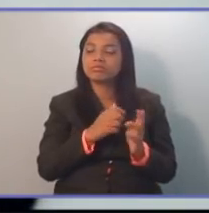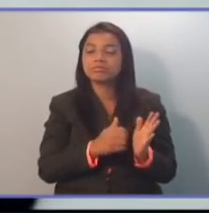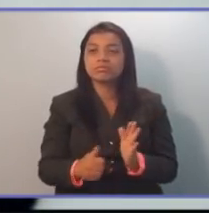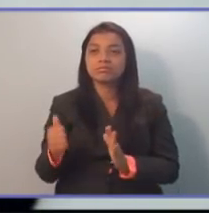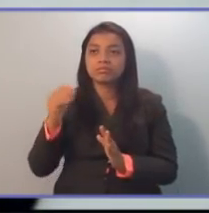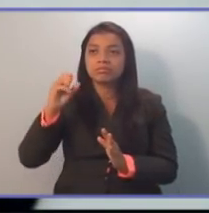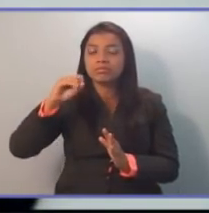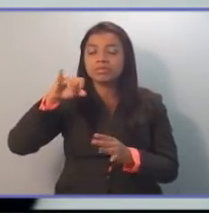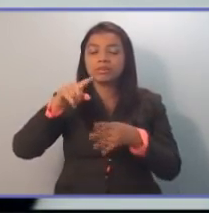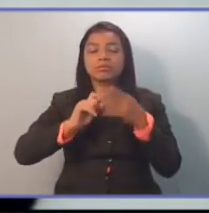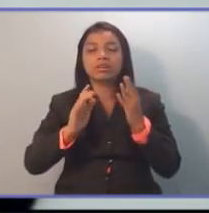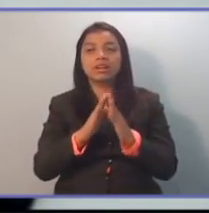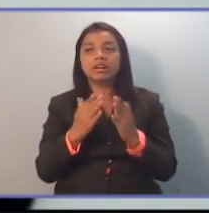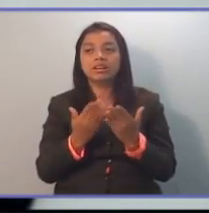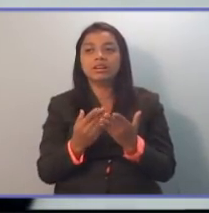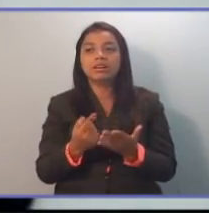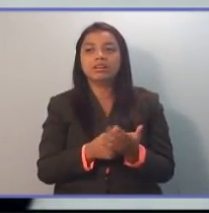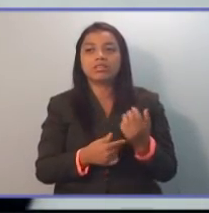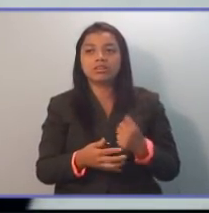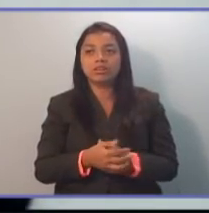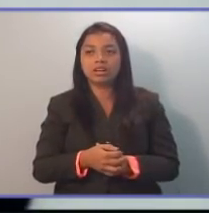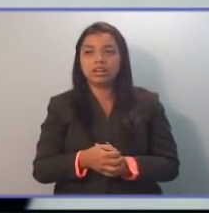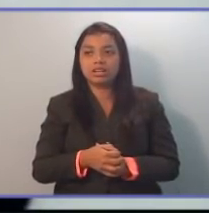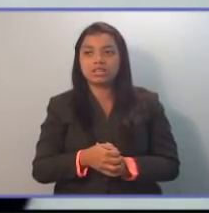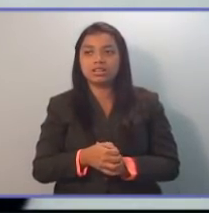de lo Constitucional?